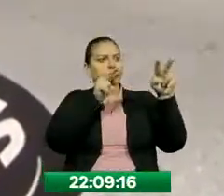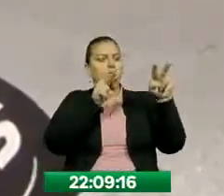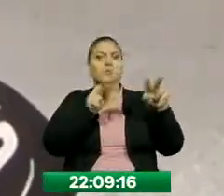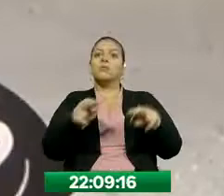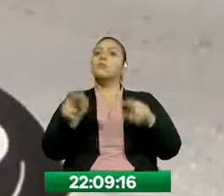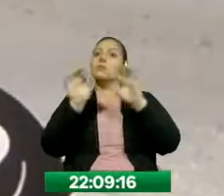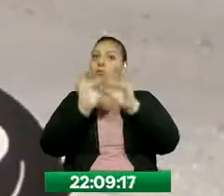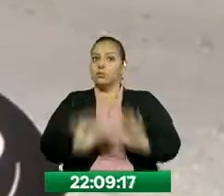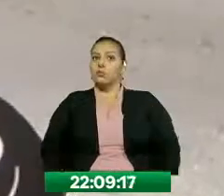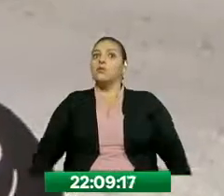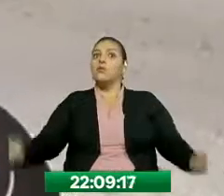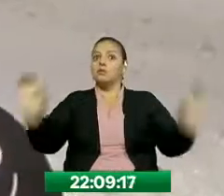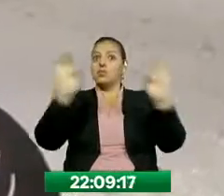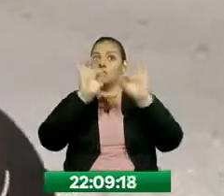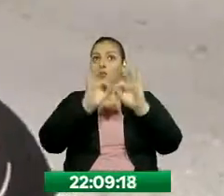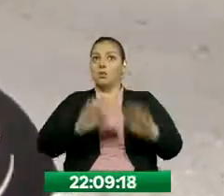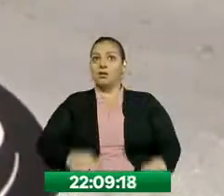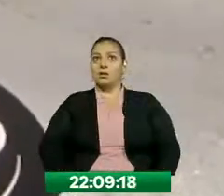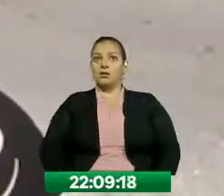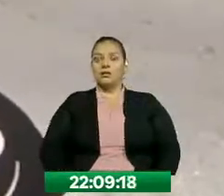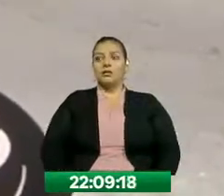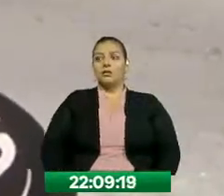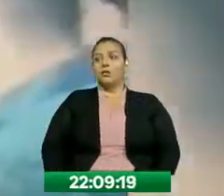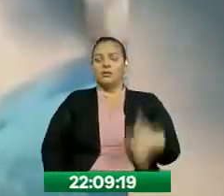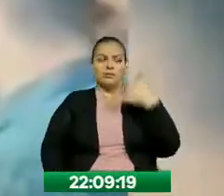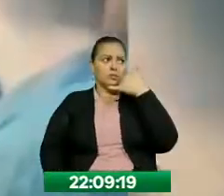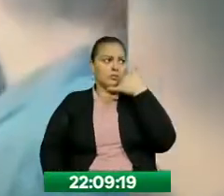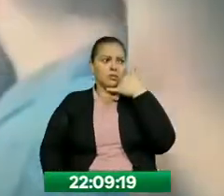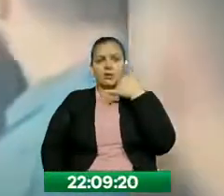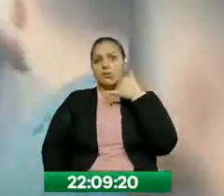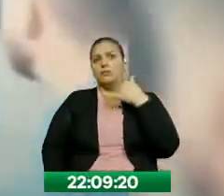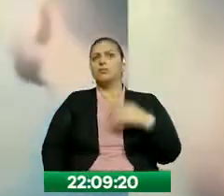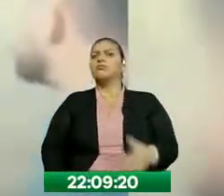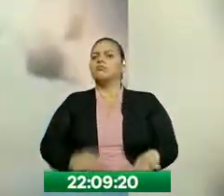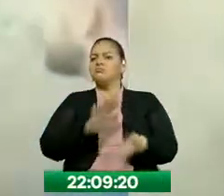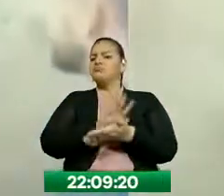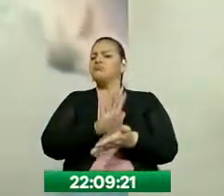Andamos así como con peligro en la calle, pues. Informó Carlos Julio Gurú.